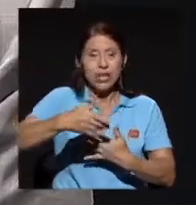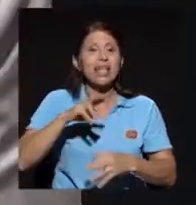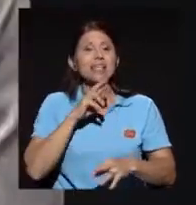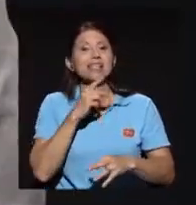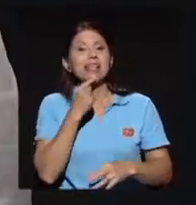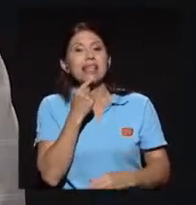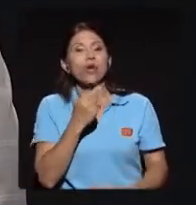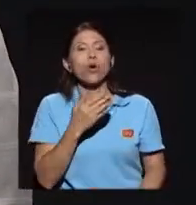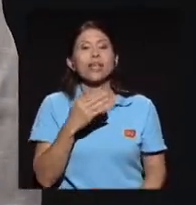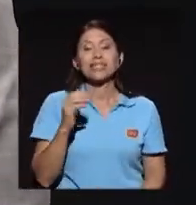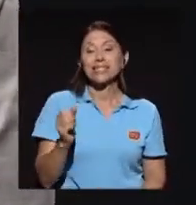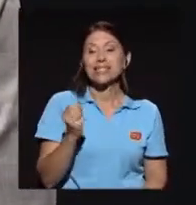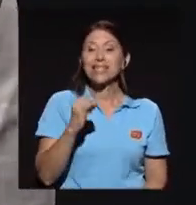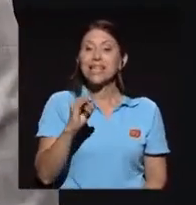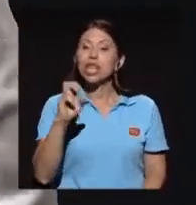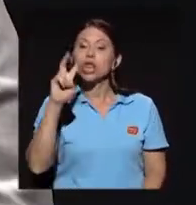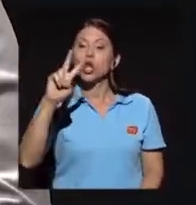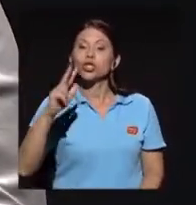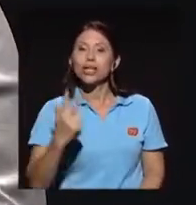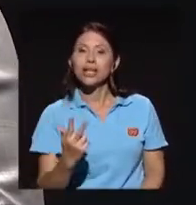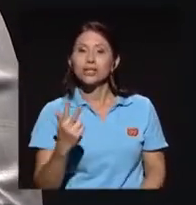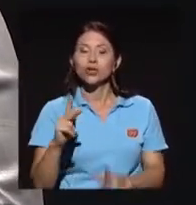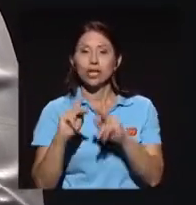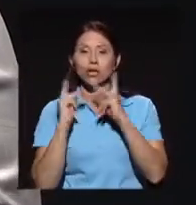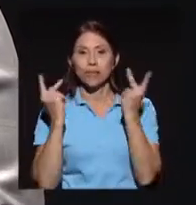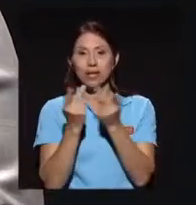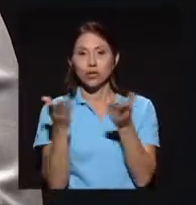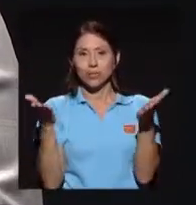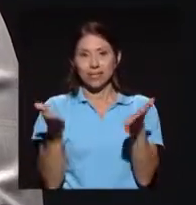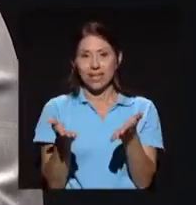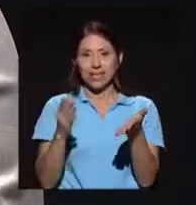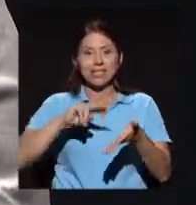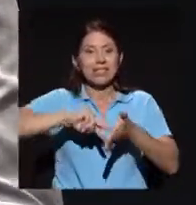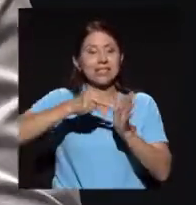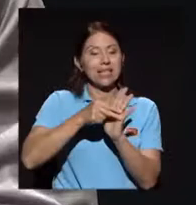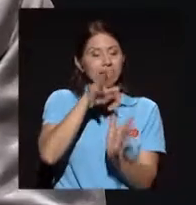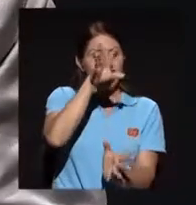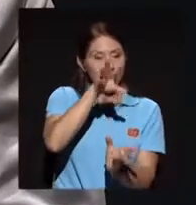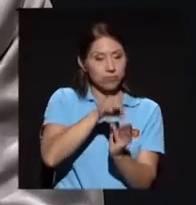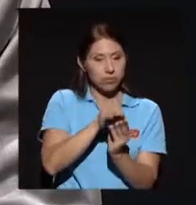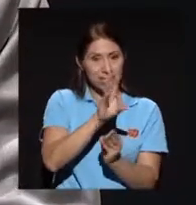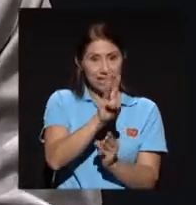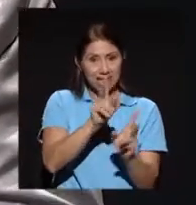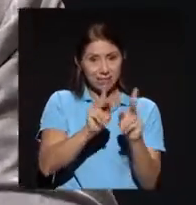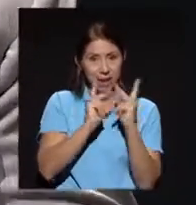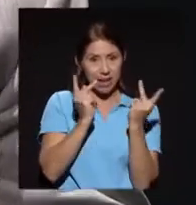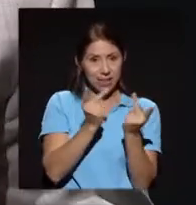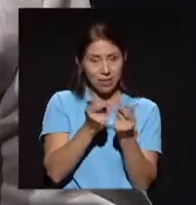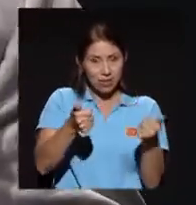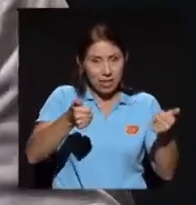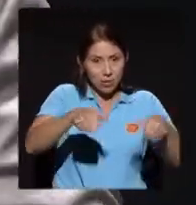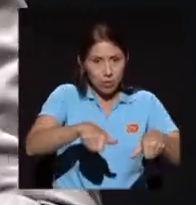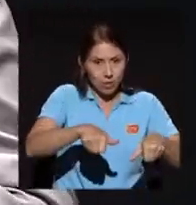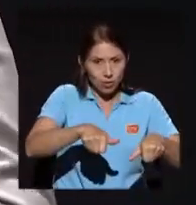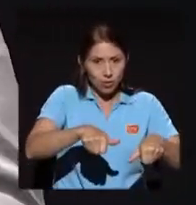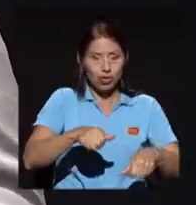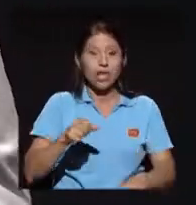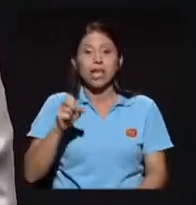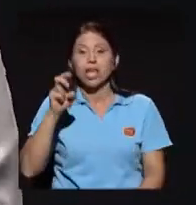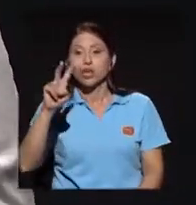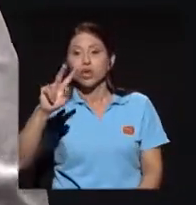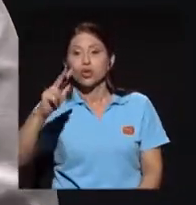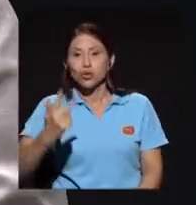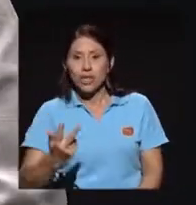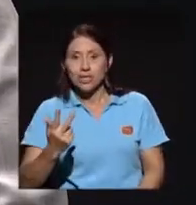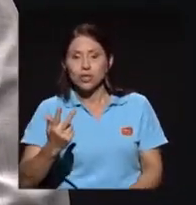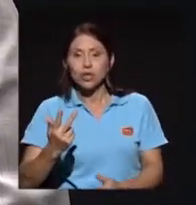presentes o sea seis de los partidos independientemente de su peso relativo están de acuerdo y dos tercios del peso